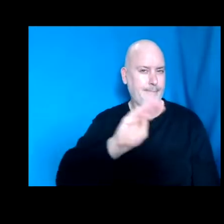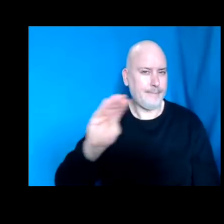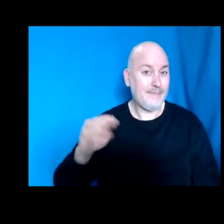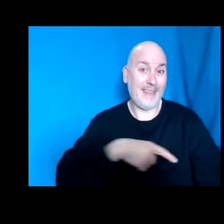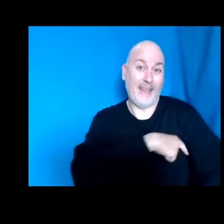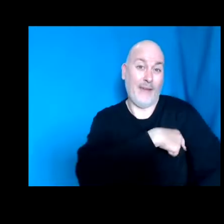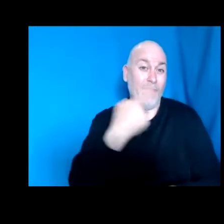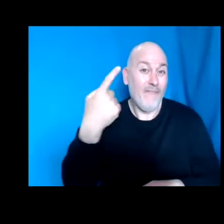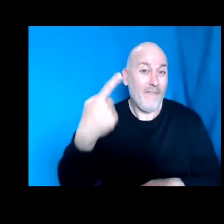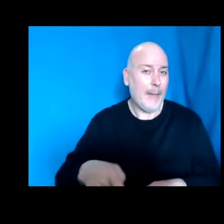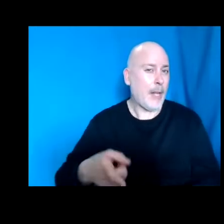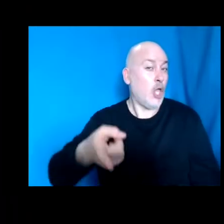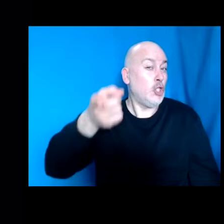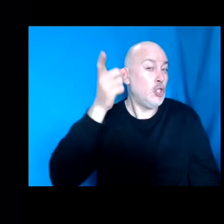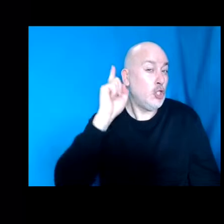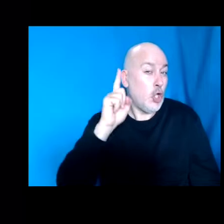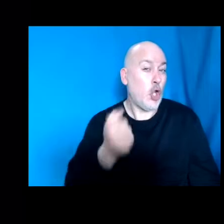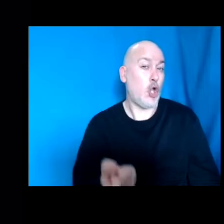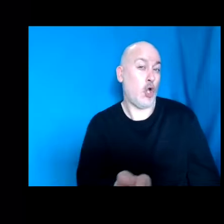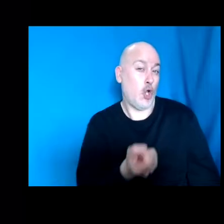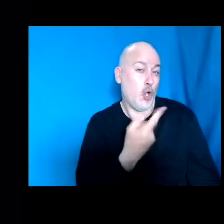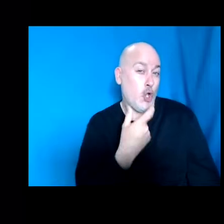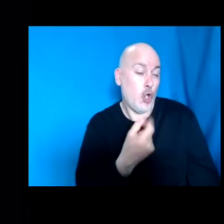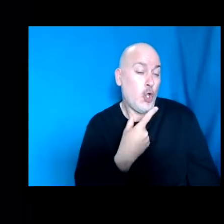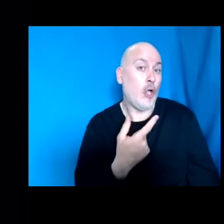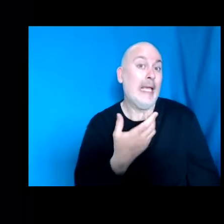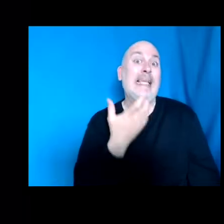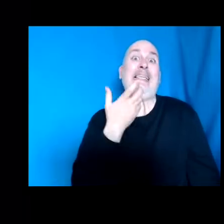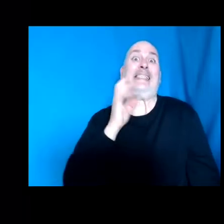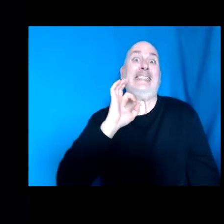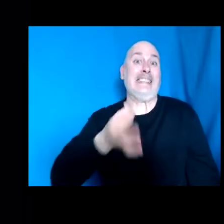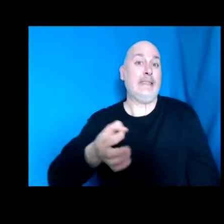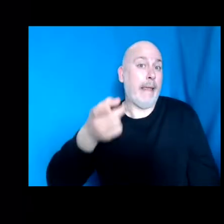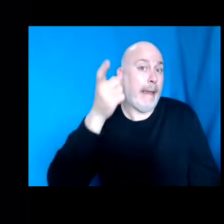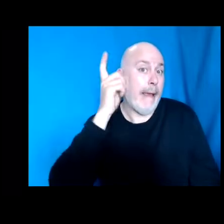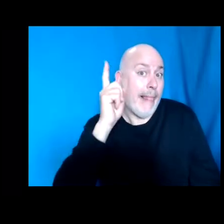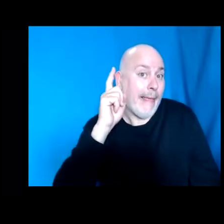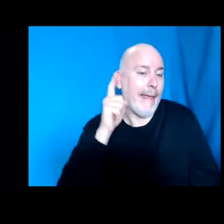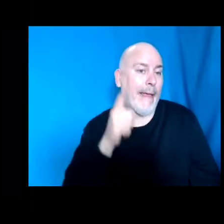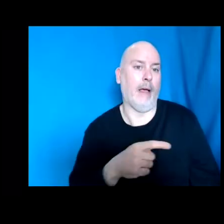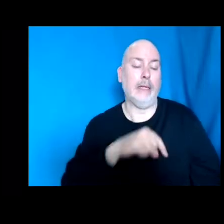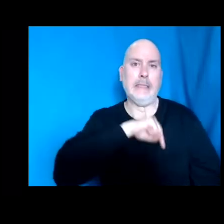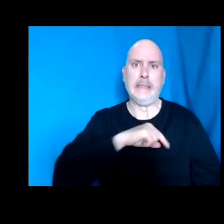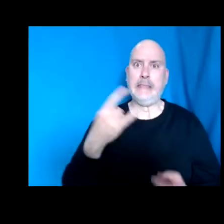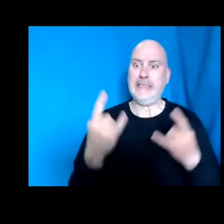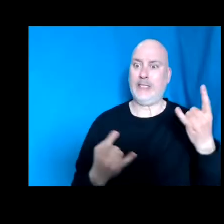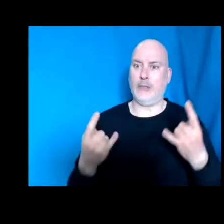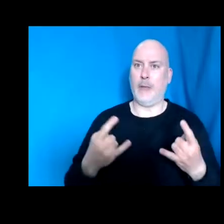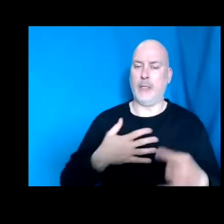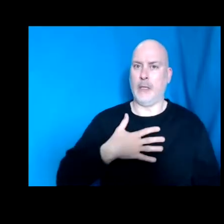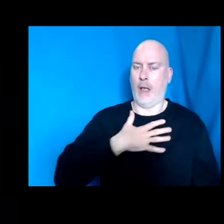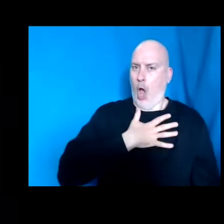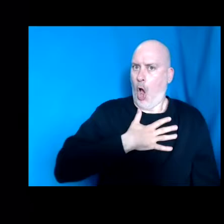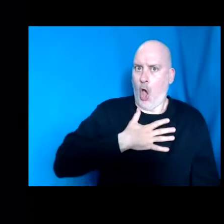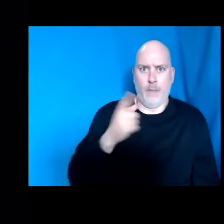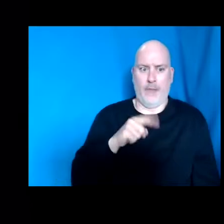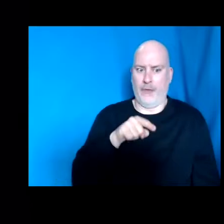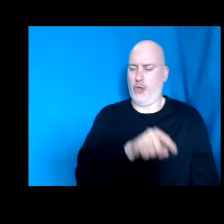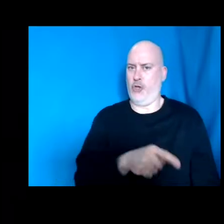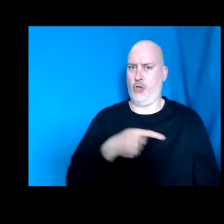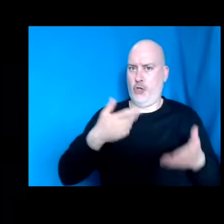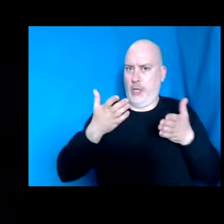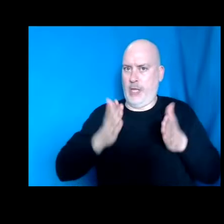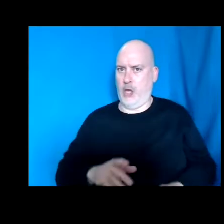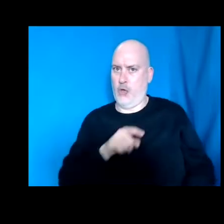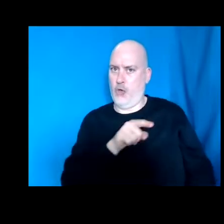vamos a tratar si los síntomas o los signos van a hacer que el niño no esté confortable. Esto va a